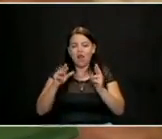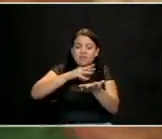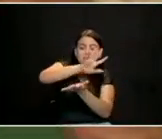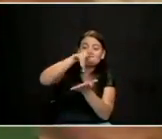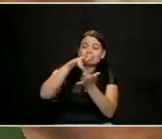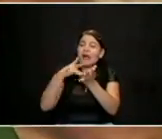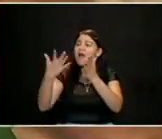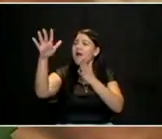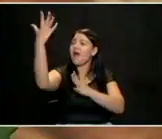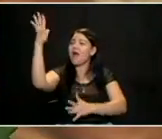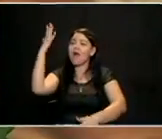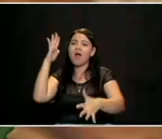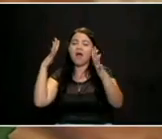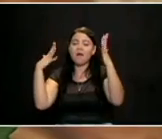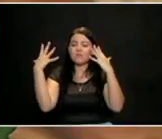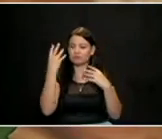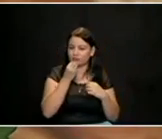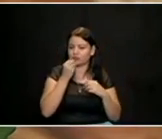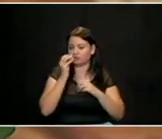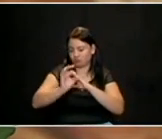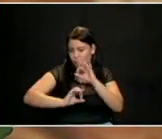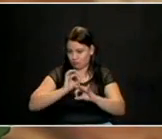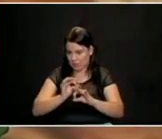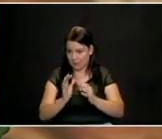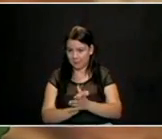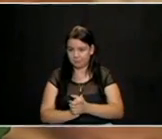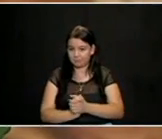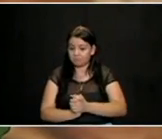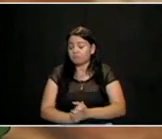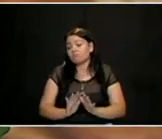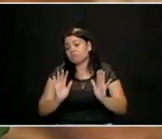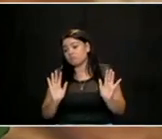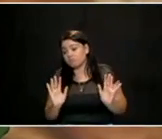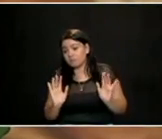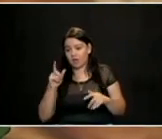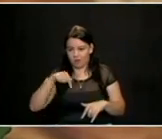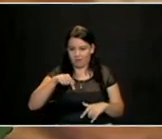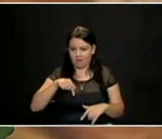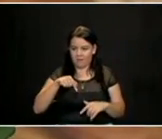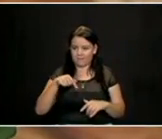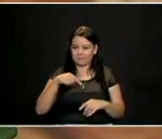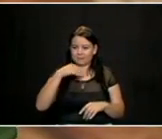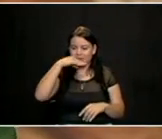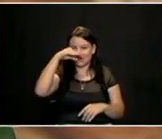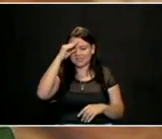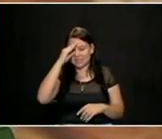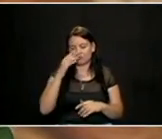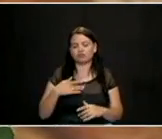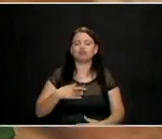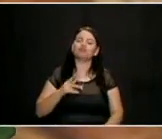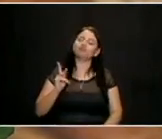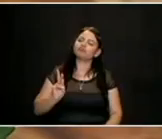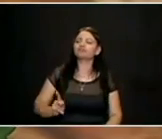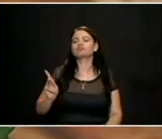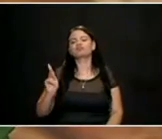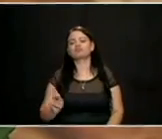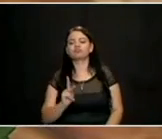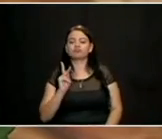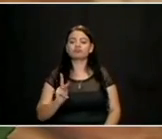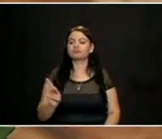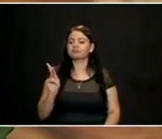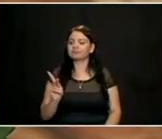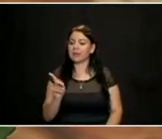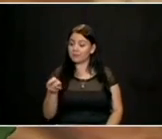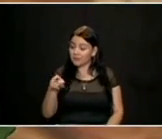animales pues se dé de una manera distinta. Hoy en los recorridos por Medellín, cada vez que yo le pregunto a las niñas, a